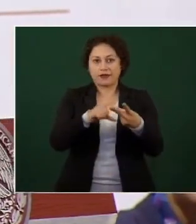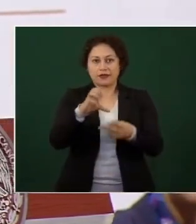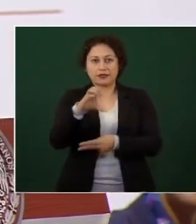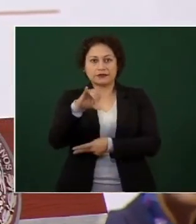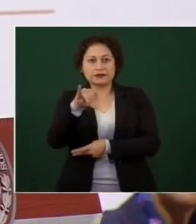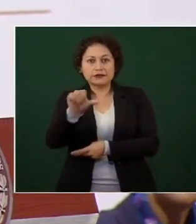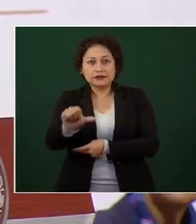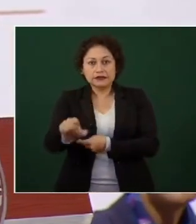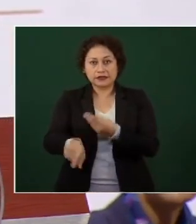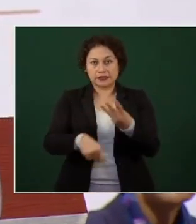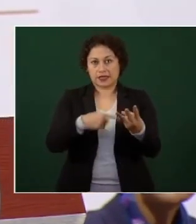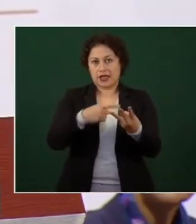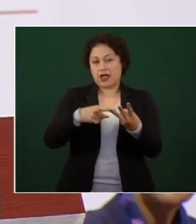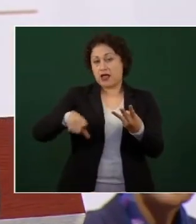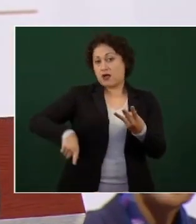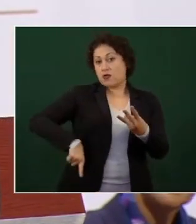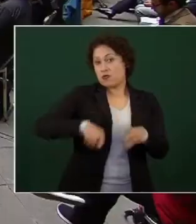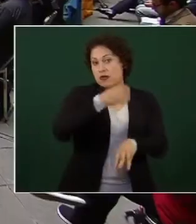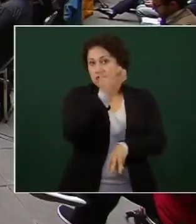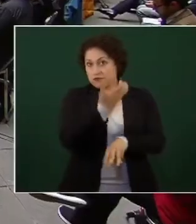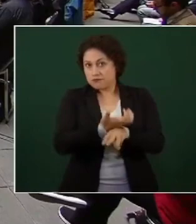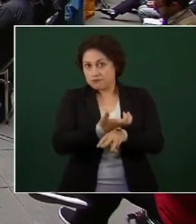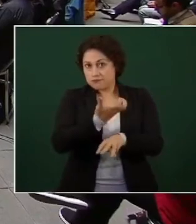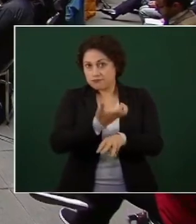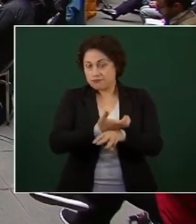del gobierno estadounidense,